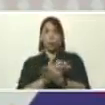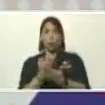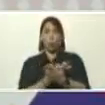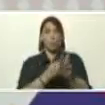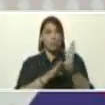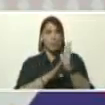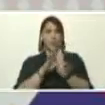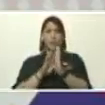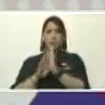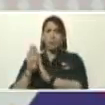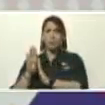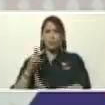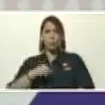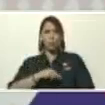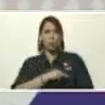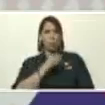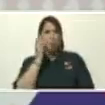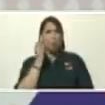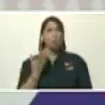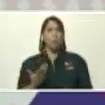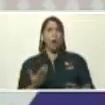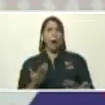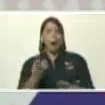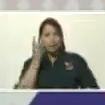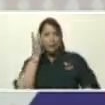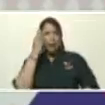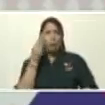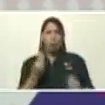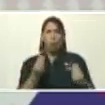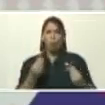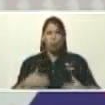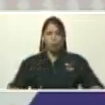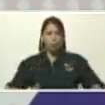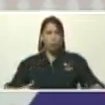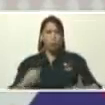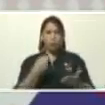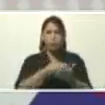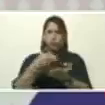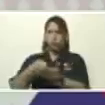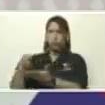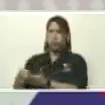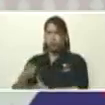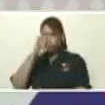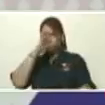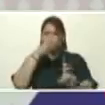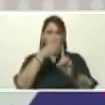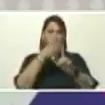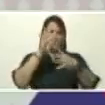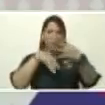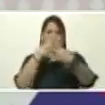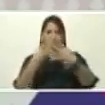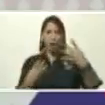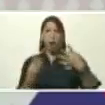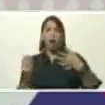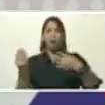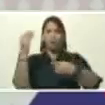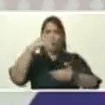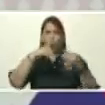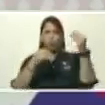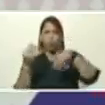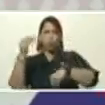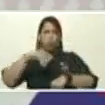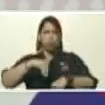y generemos riqueza, esa riqueza irá directo a la tabla de salario, al sueldo